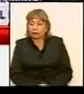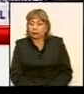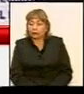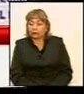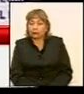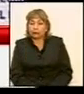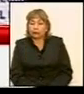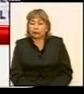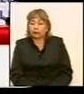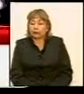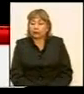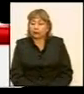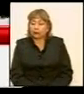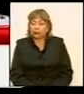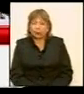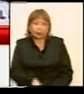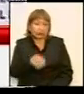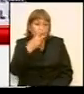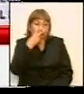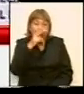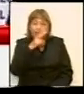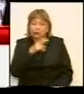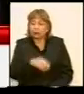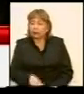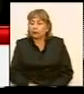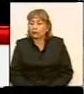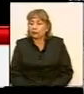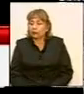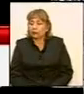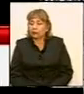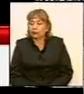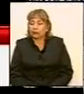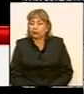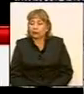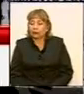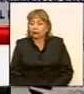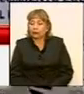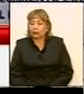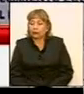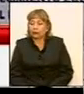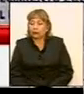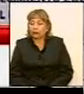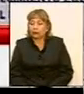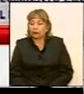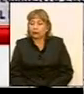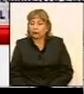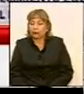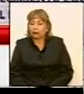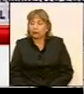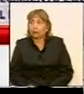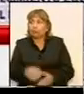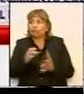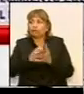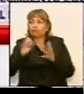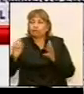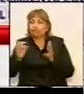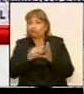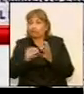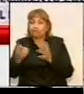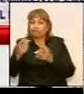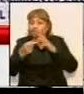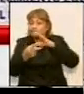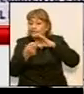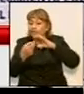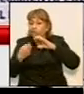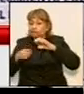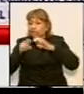disponible la información, y esto es lo que nos salió en el valor bruto de producción, de extracción de minerales,